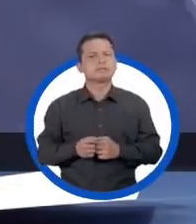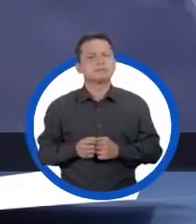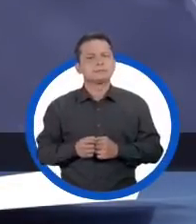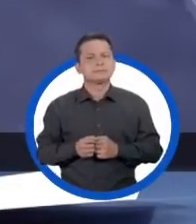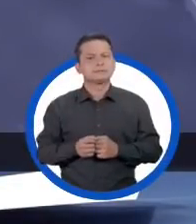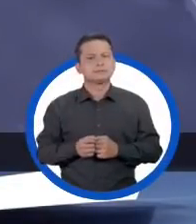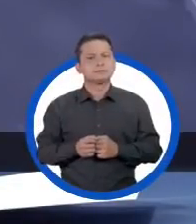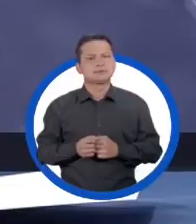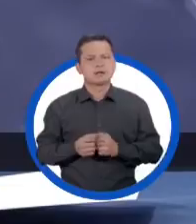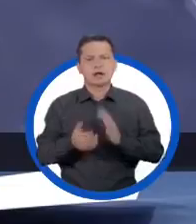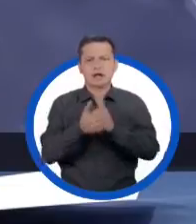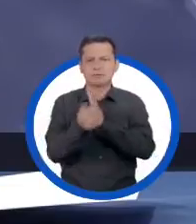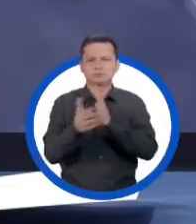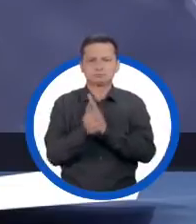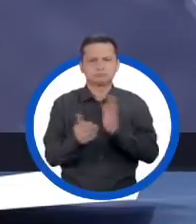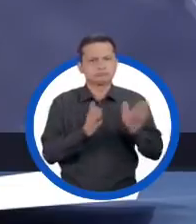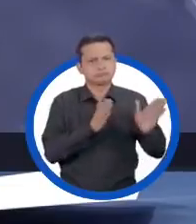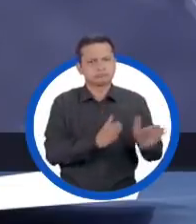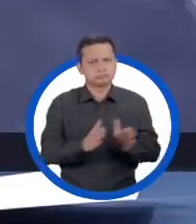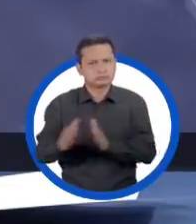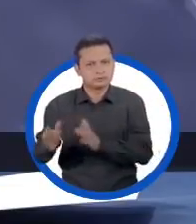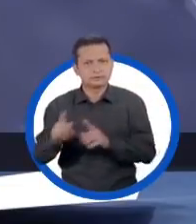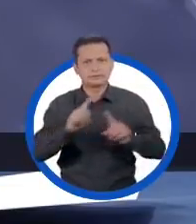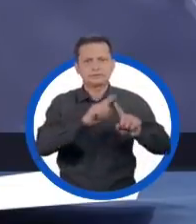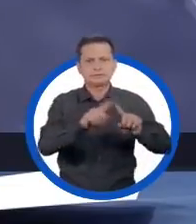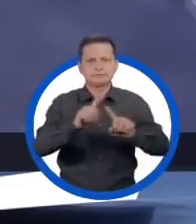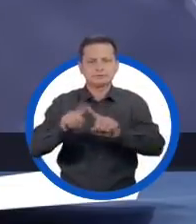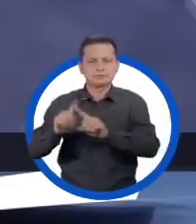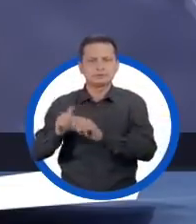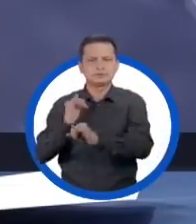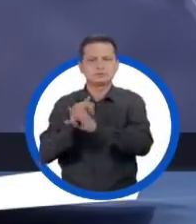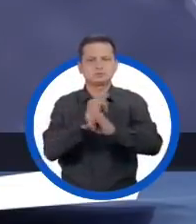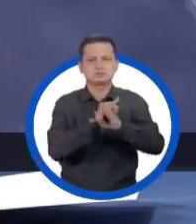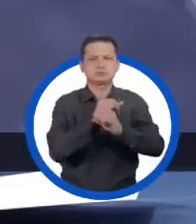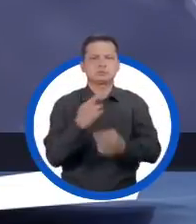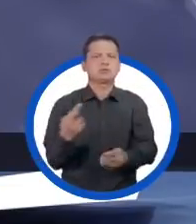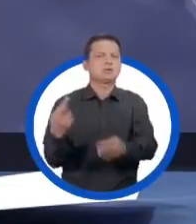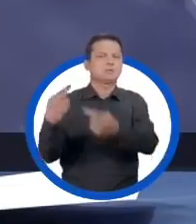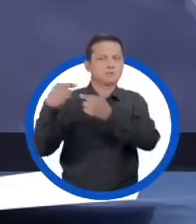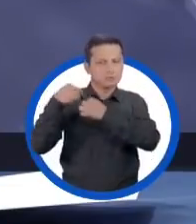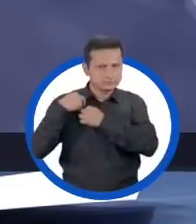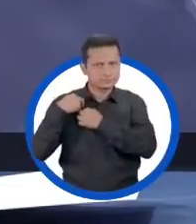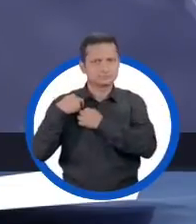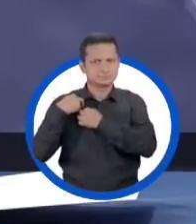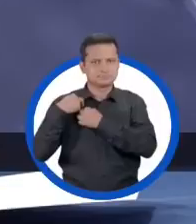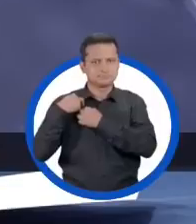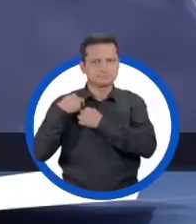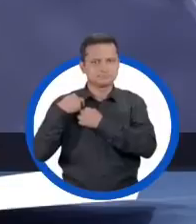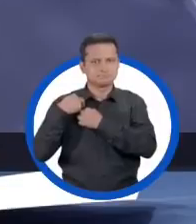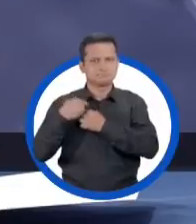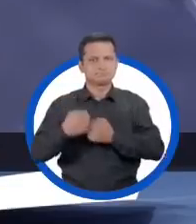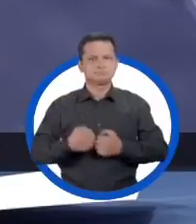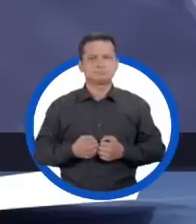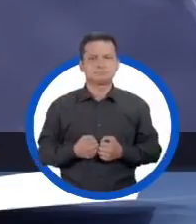sinceramente, la gran capacidad organizativa de las instituciones encargadas